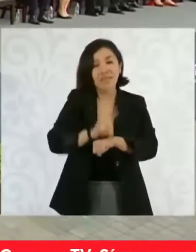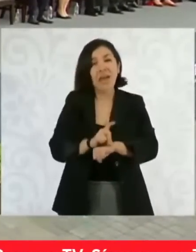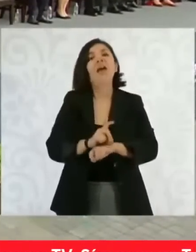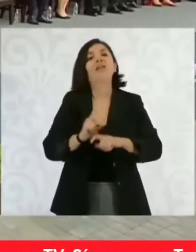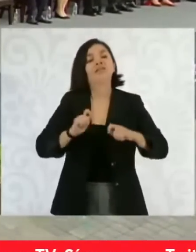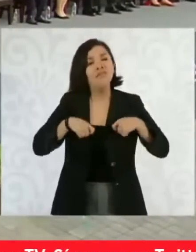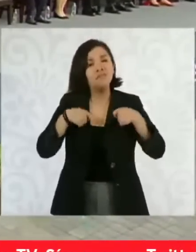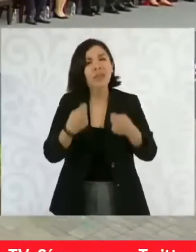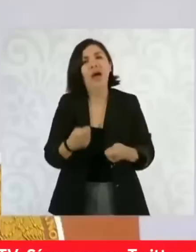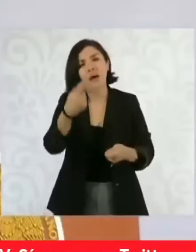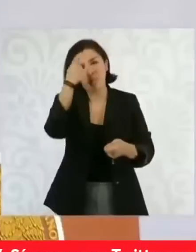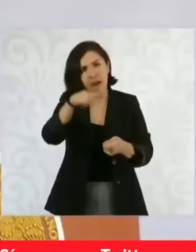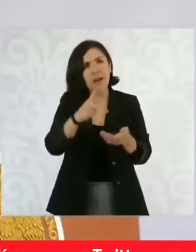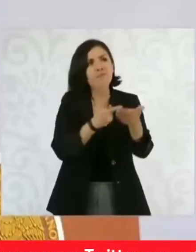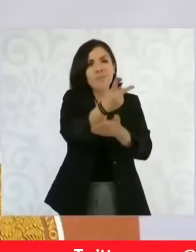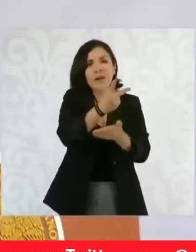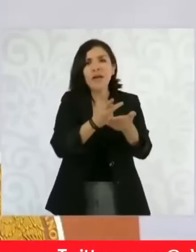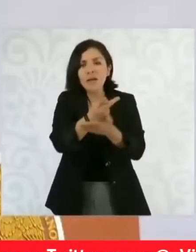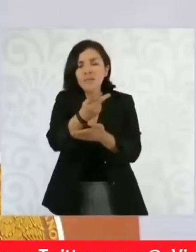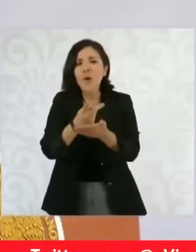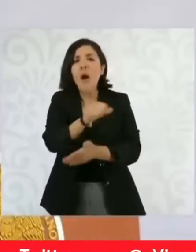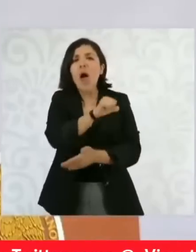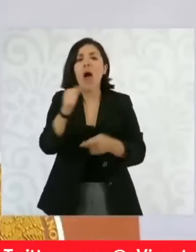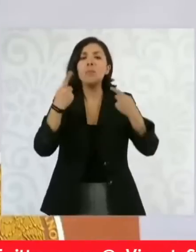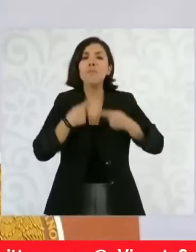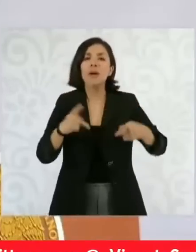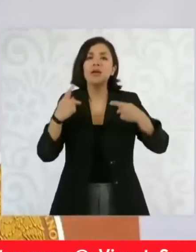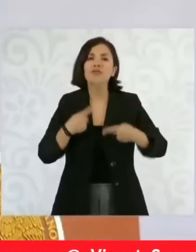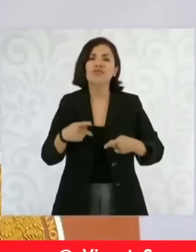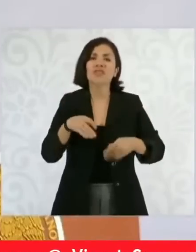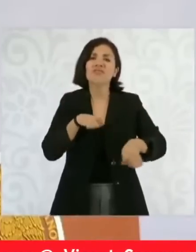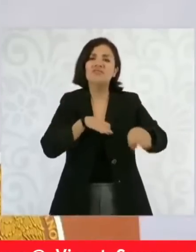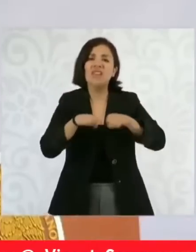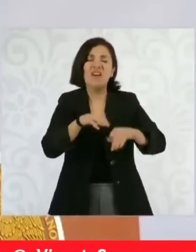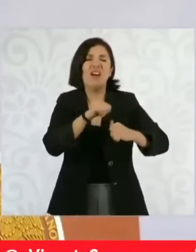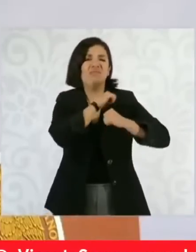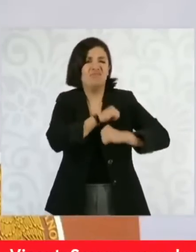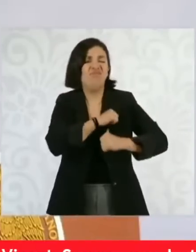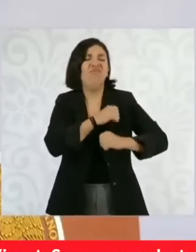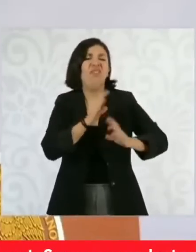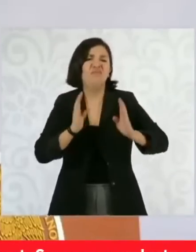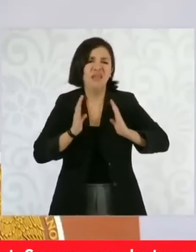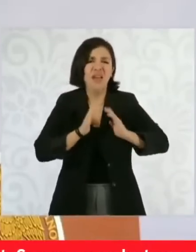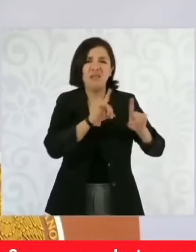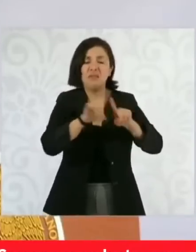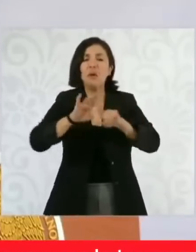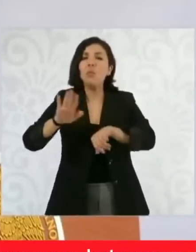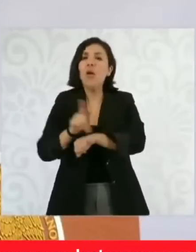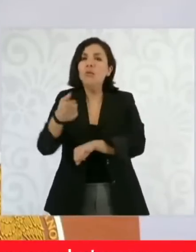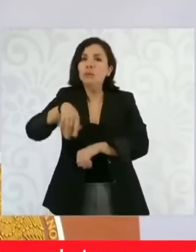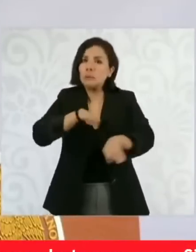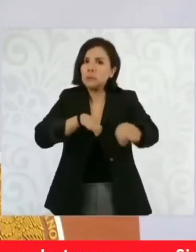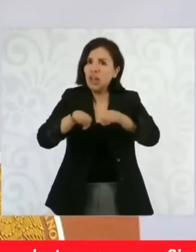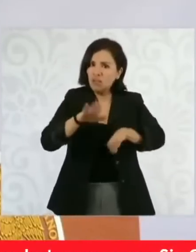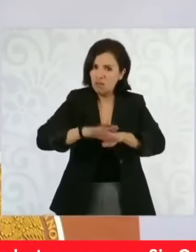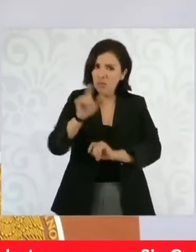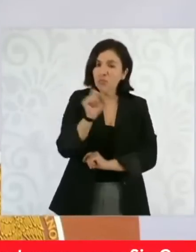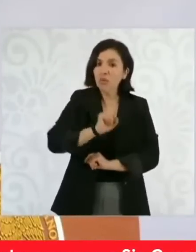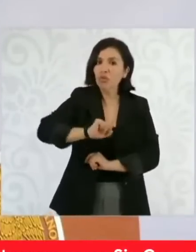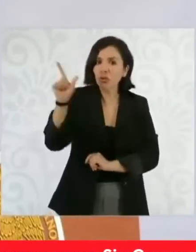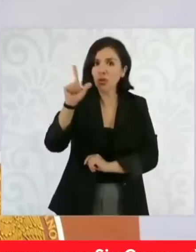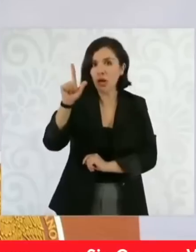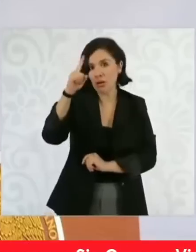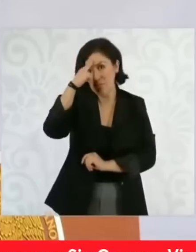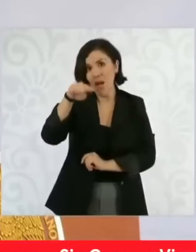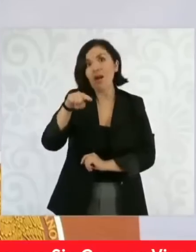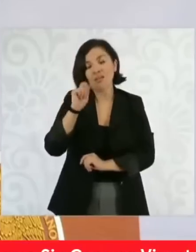otorgaron ascensos y recompensas a los integrantes de las Fuerzas Armadas por sus servicios distinguidos en